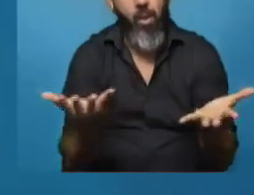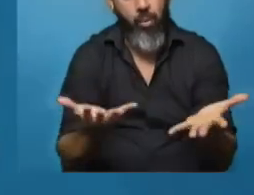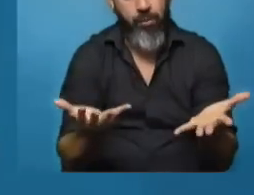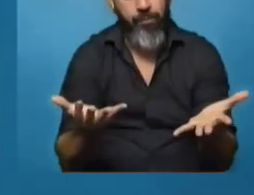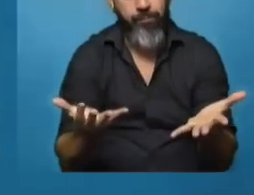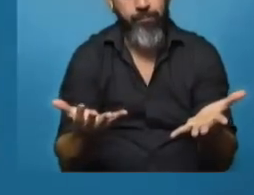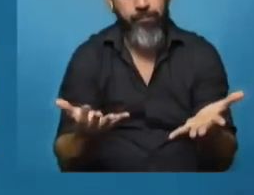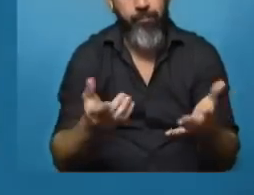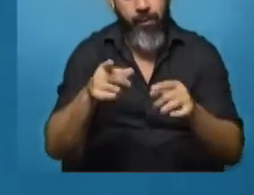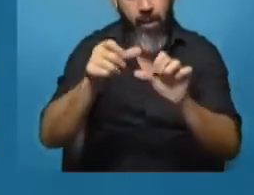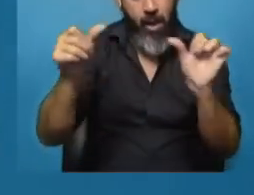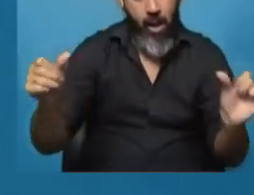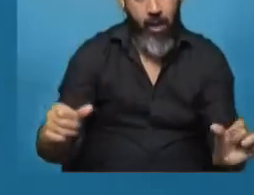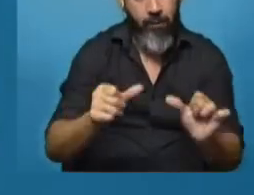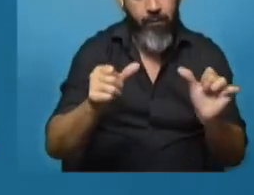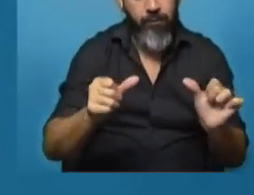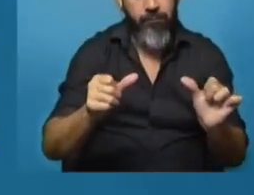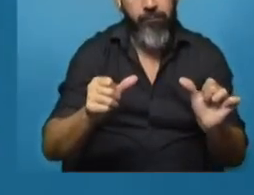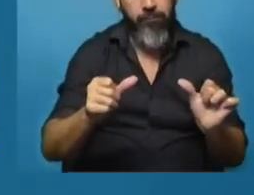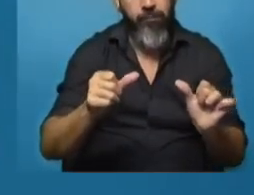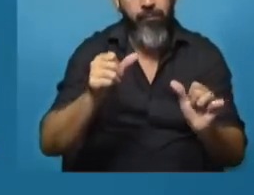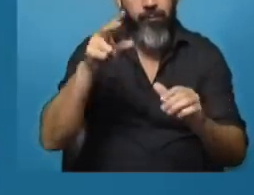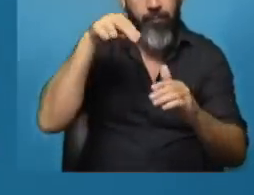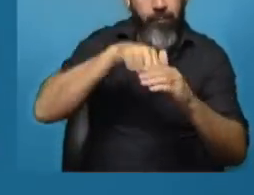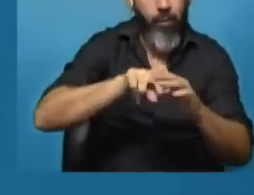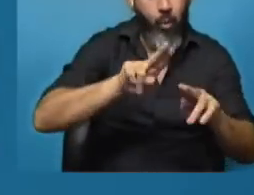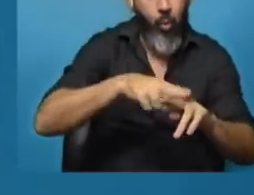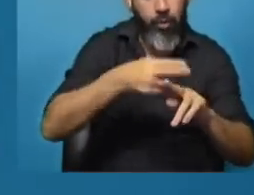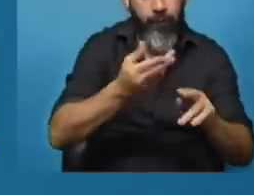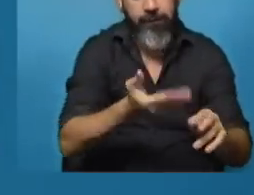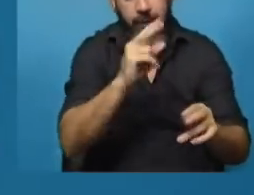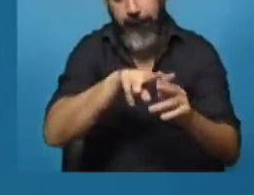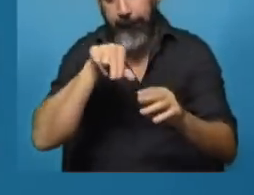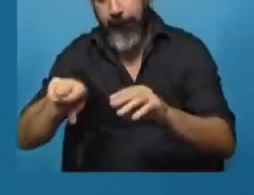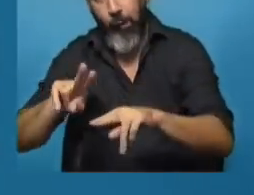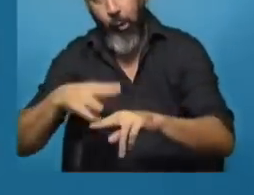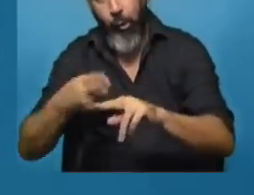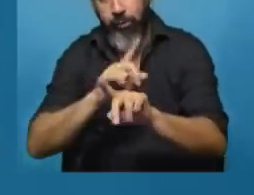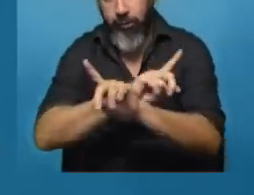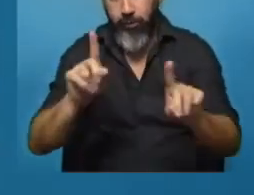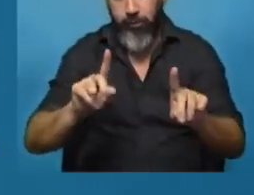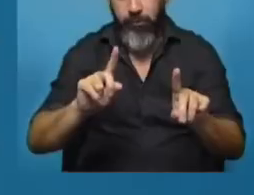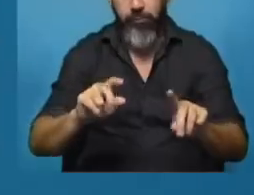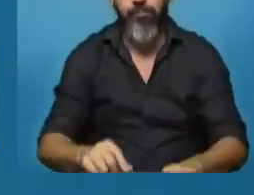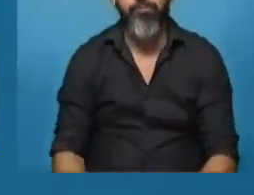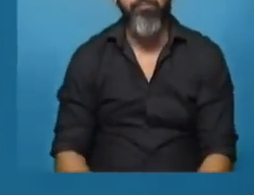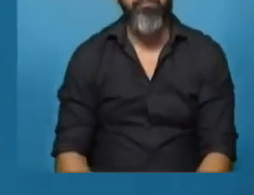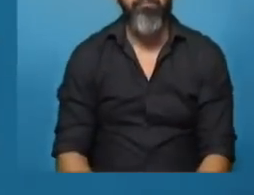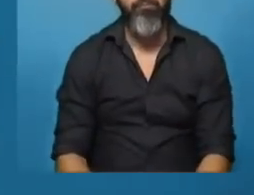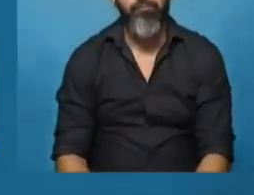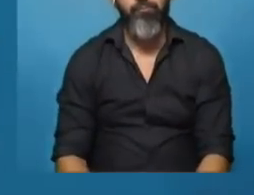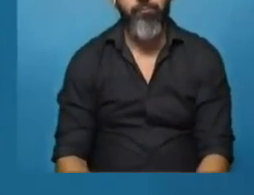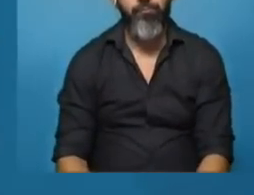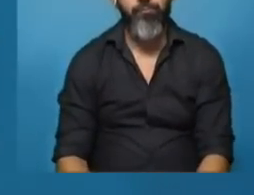este de esta actividad ni de rentamiento porque no hemos encontrado entrenamientos secundarios esto sería